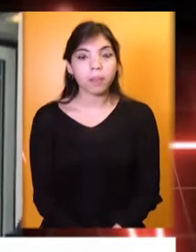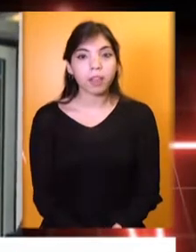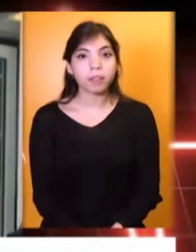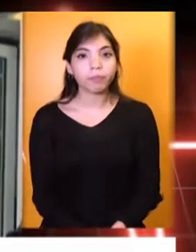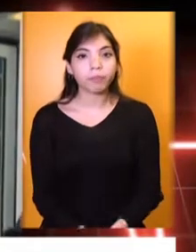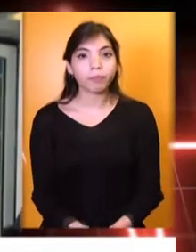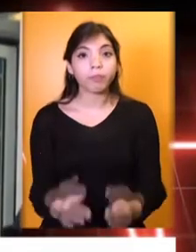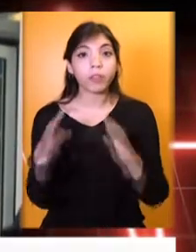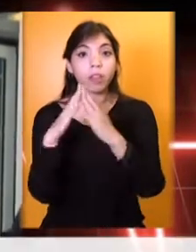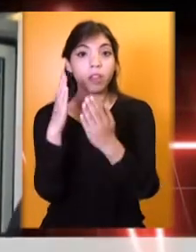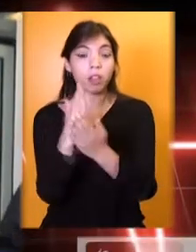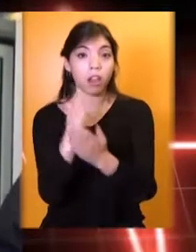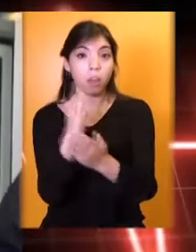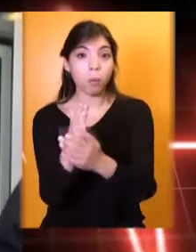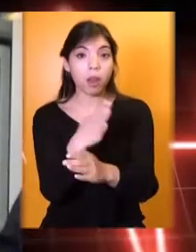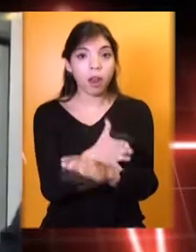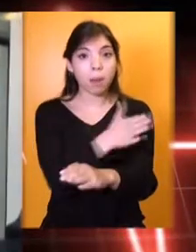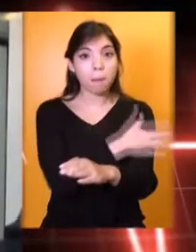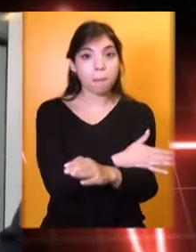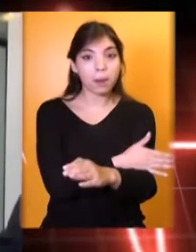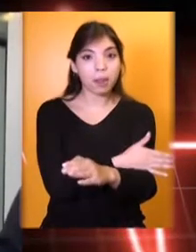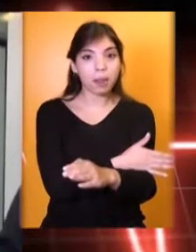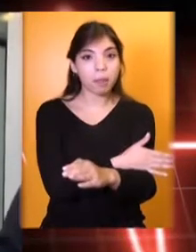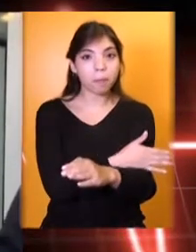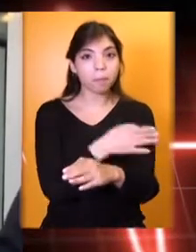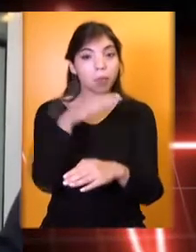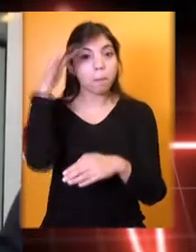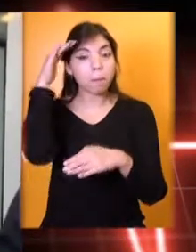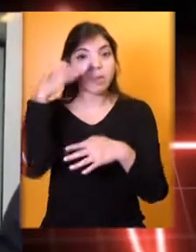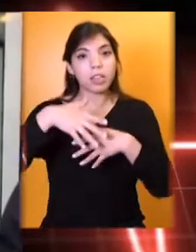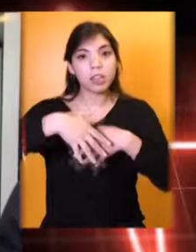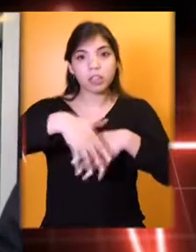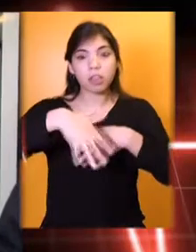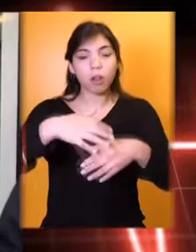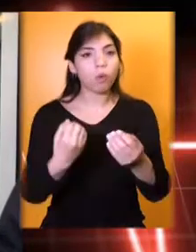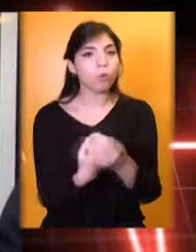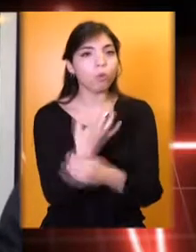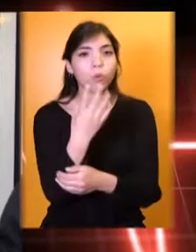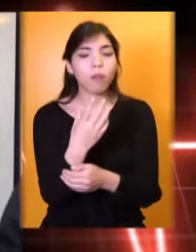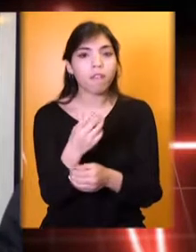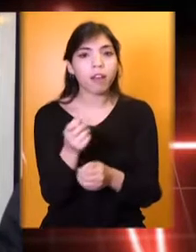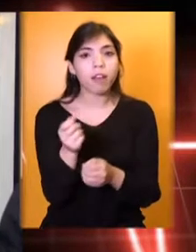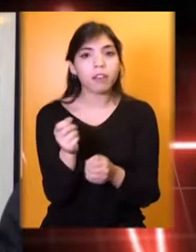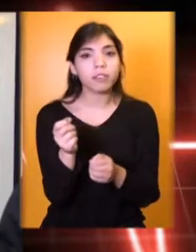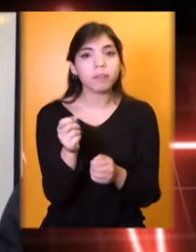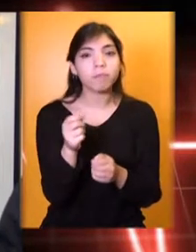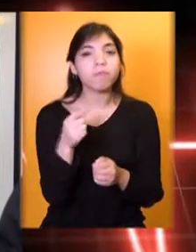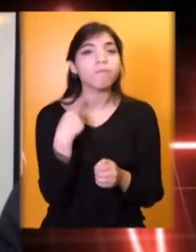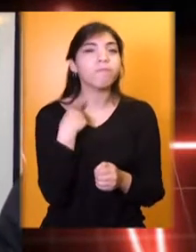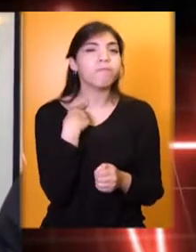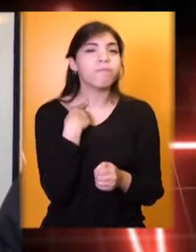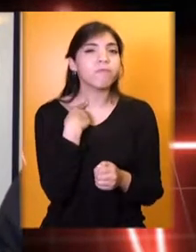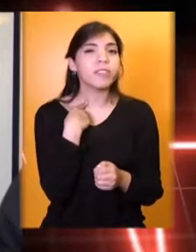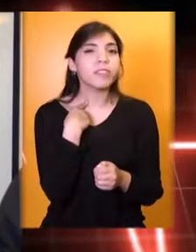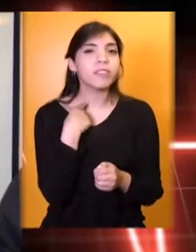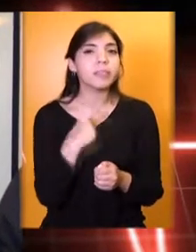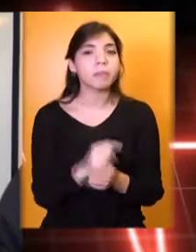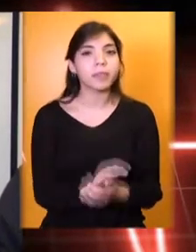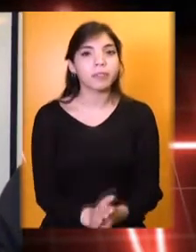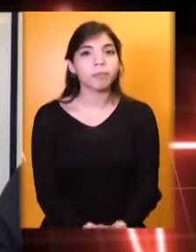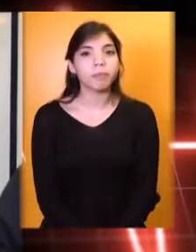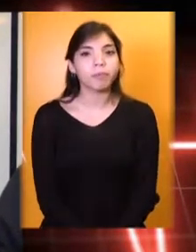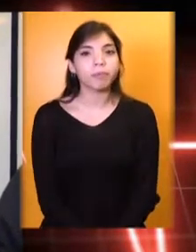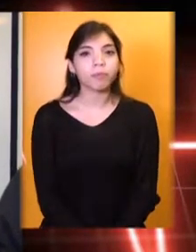premilitar, se suman estas nuevas víctimas a otras víctimas que habían sido formalizadas anteriormente. En